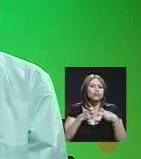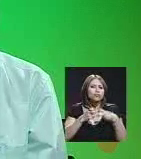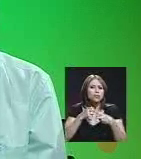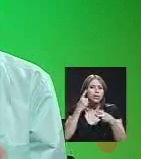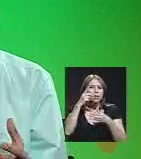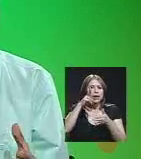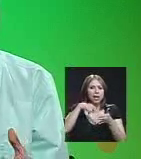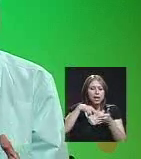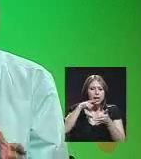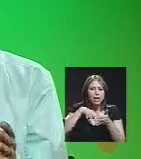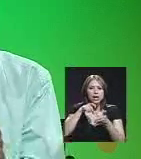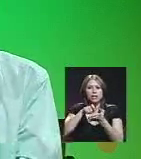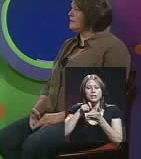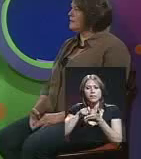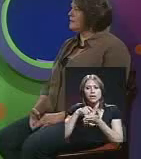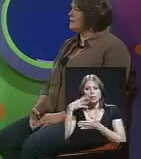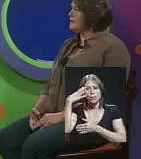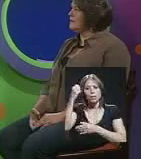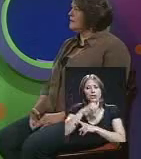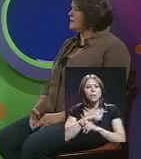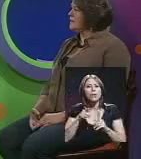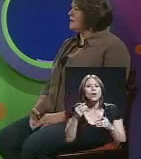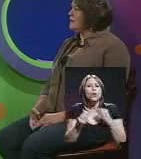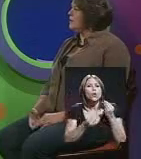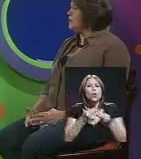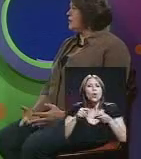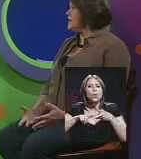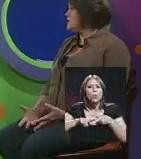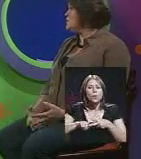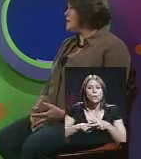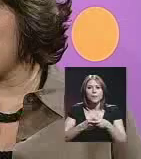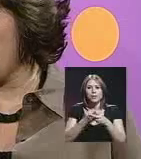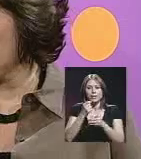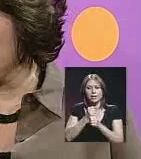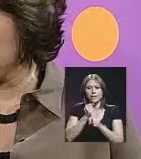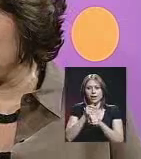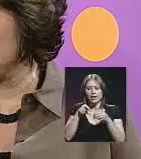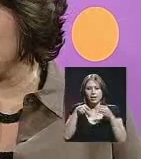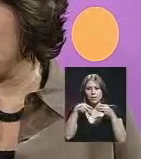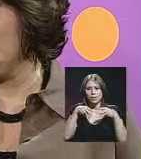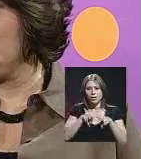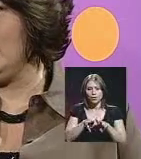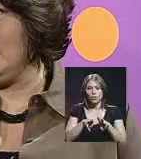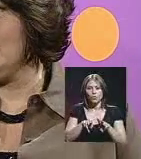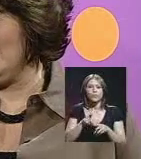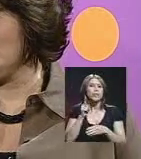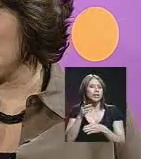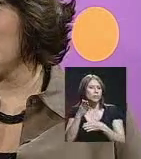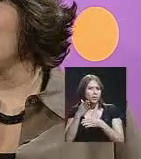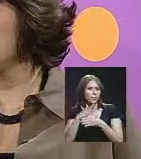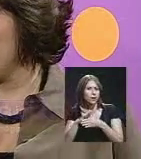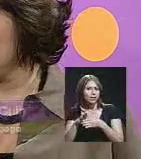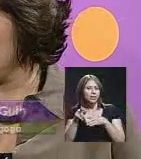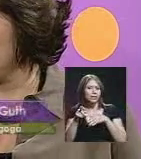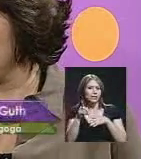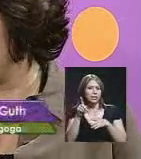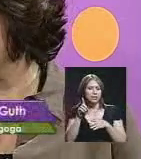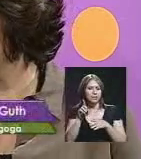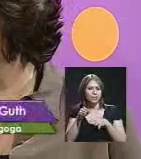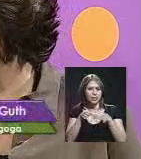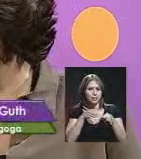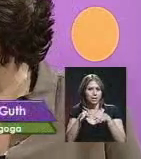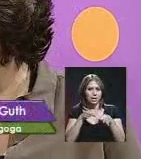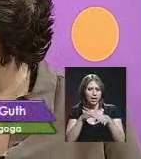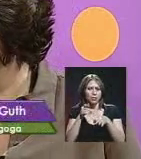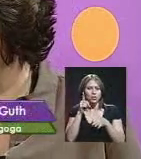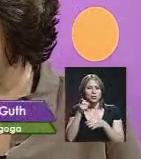y memorizar. ¿Por qué ocurre y cómo entra acá a trabajar el método Davis? Bueno, esa es una parte que estás explicando de la dislexia, que es la parte que es